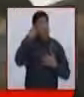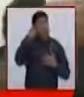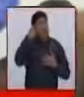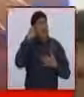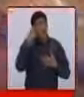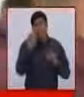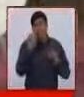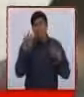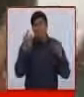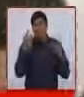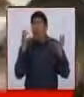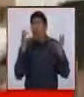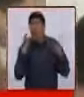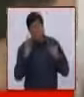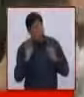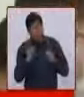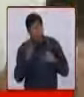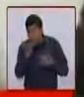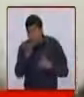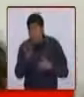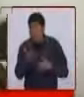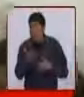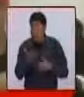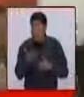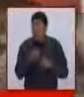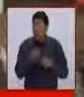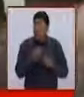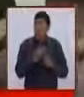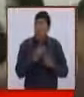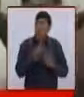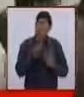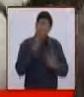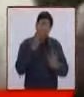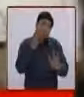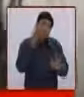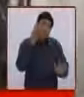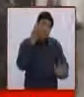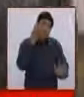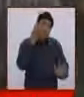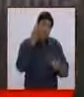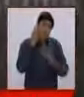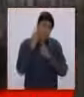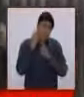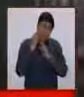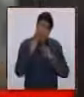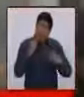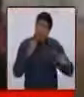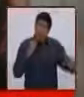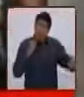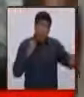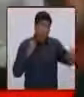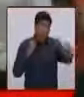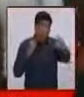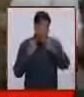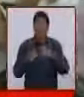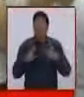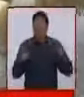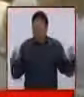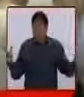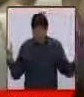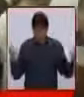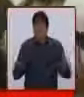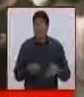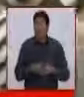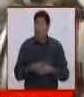no pues no pues no vean ustedes la fila prácticamente está bordeando la cuadra que es una cuadra bastante